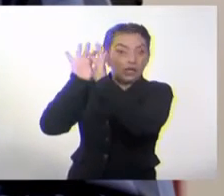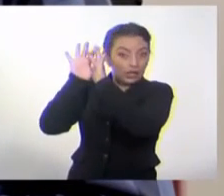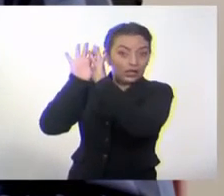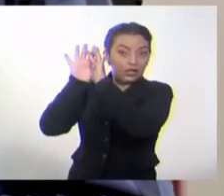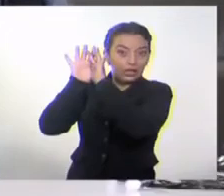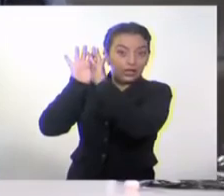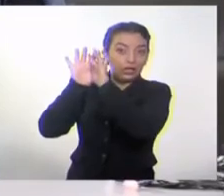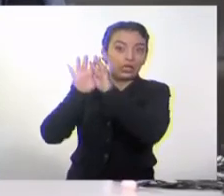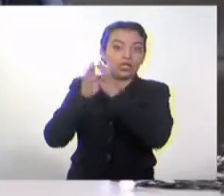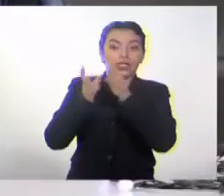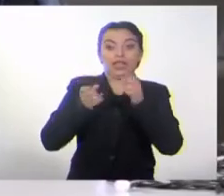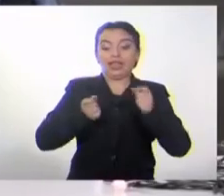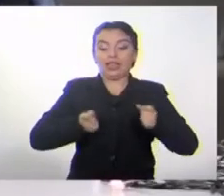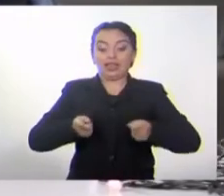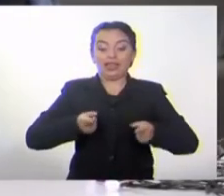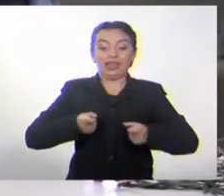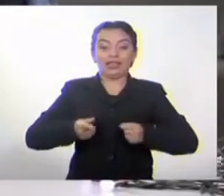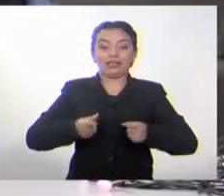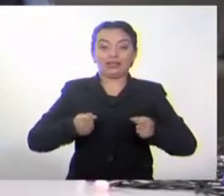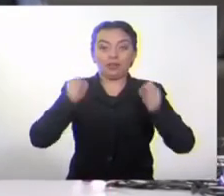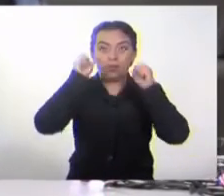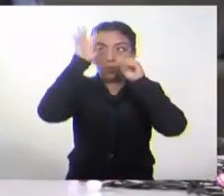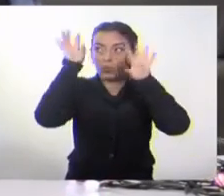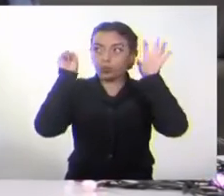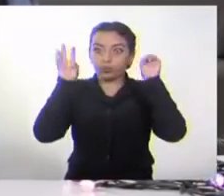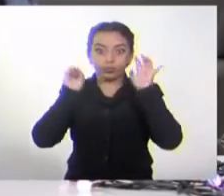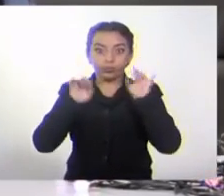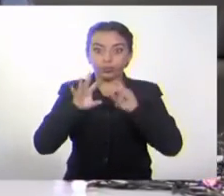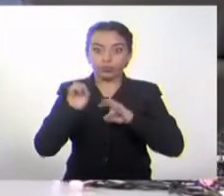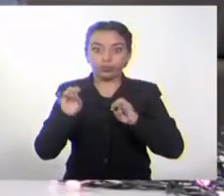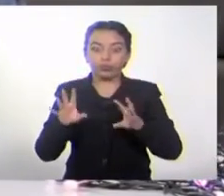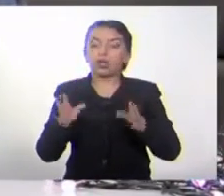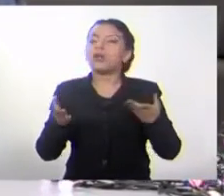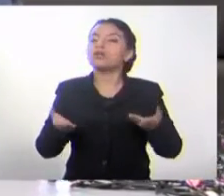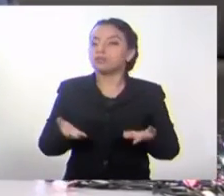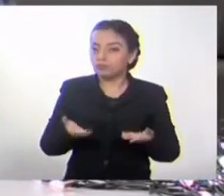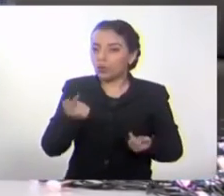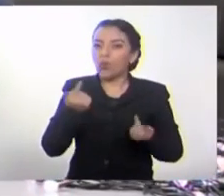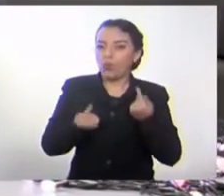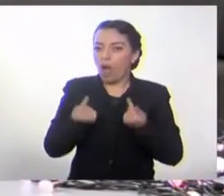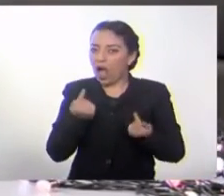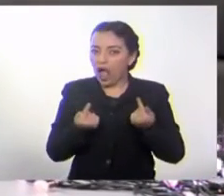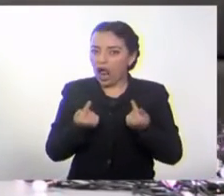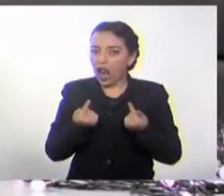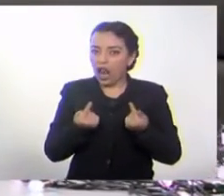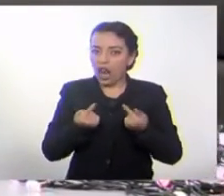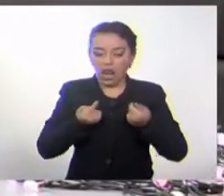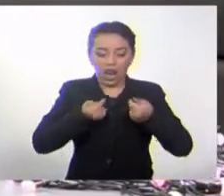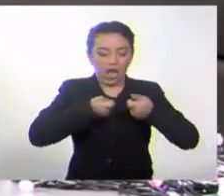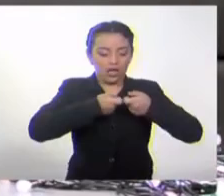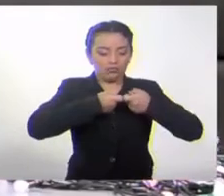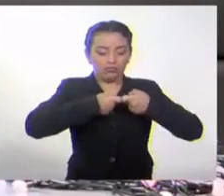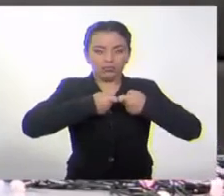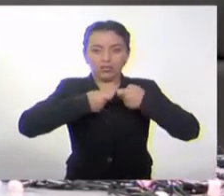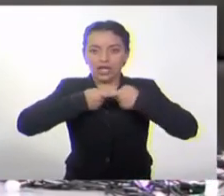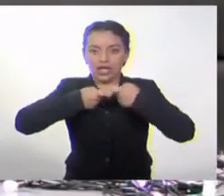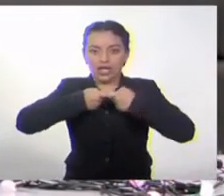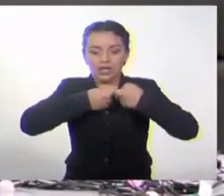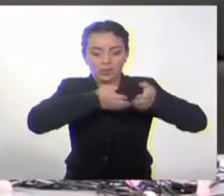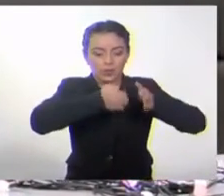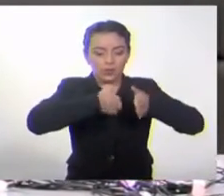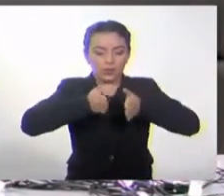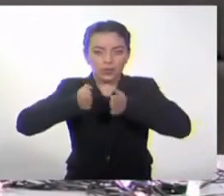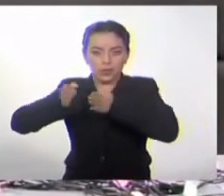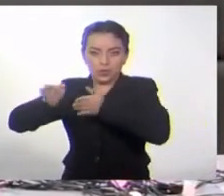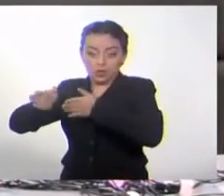paralelo? Si gustas, puedes deducirlo recordando lo siguiente. Si uno de los focos